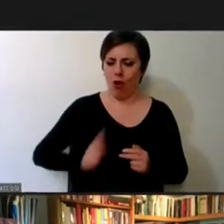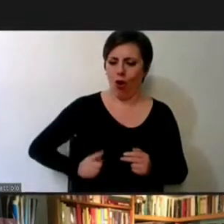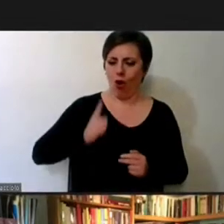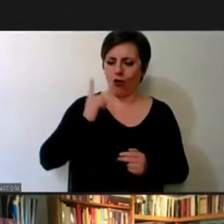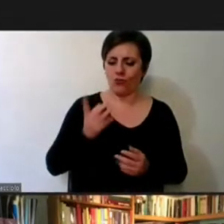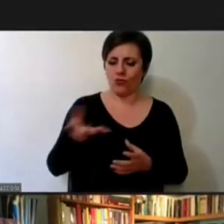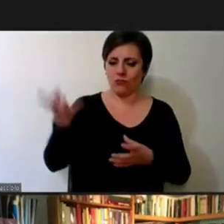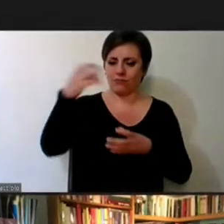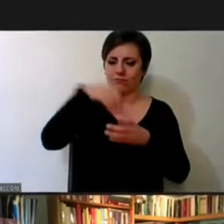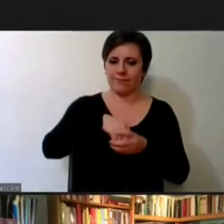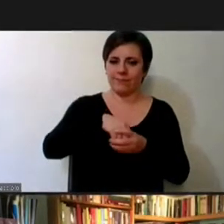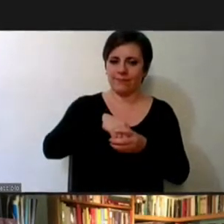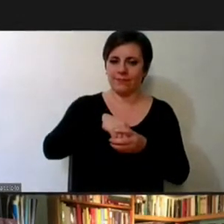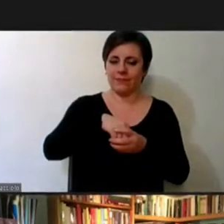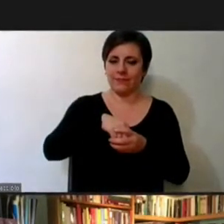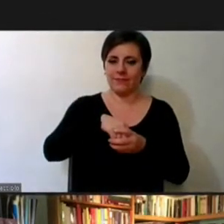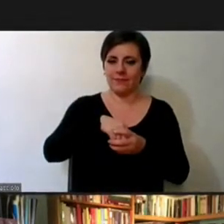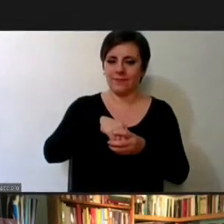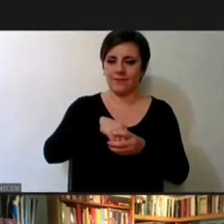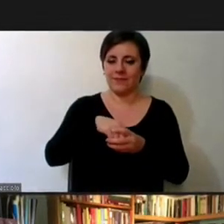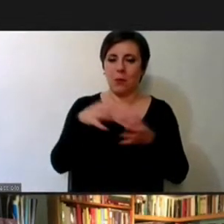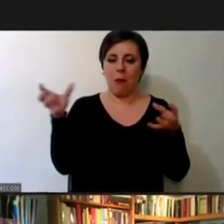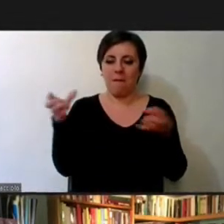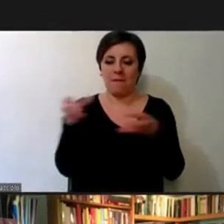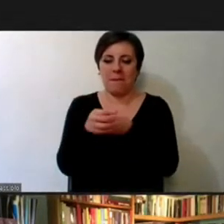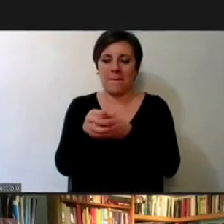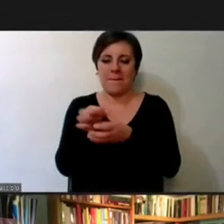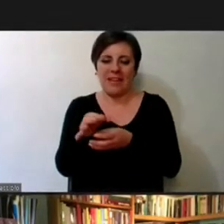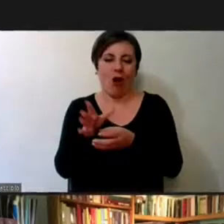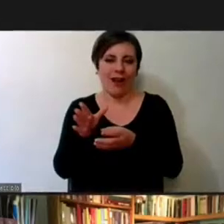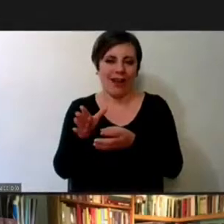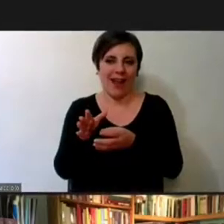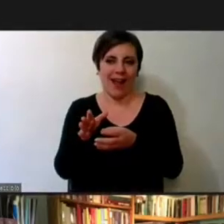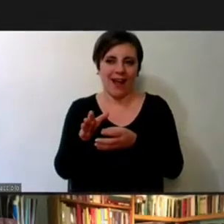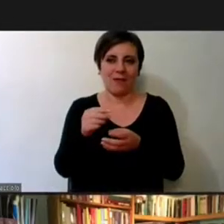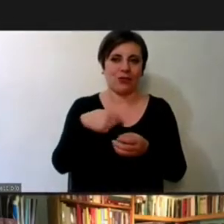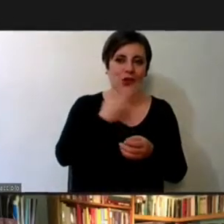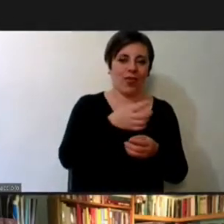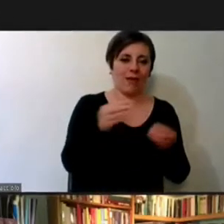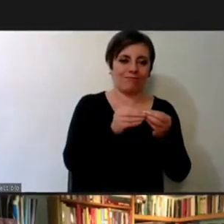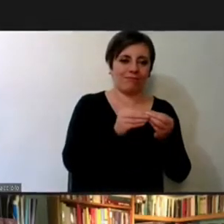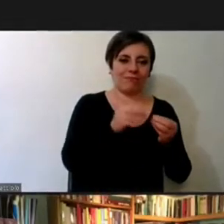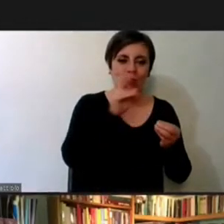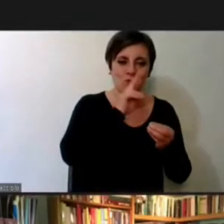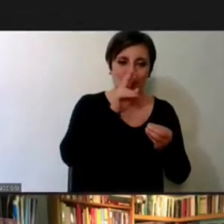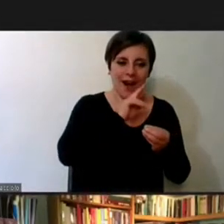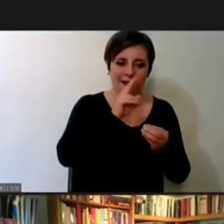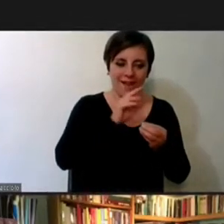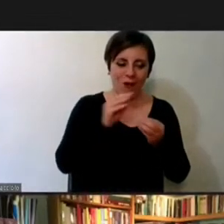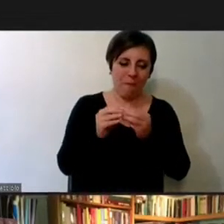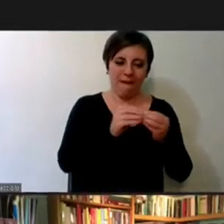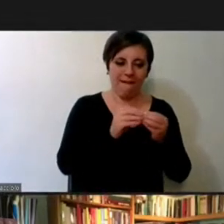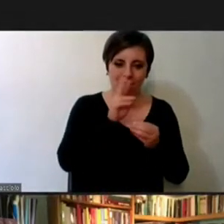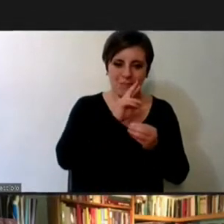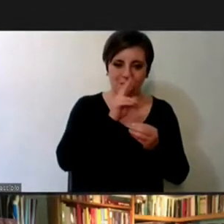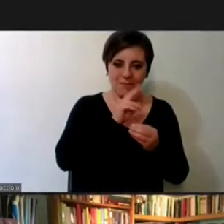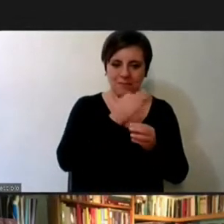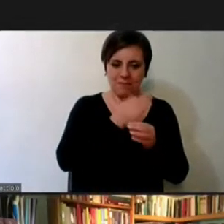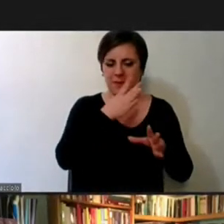parte de una minoría en este panel, porque las demás son compañeras, son excelentes,